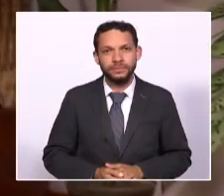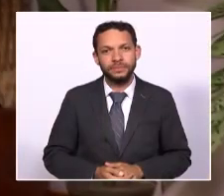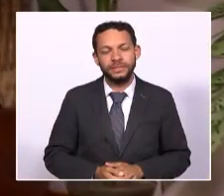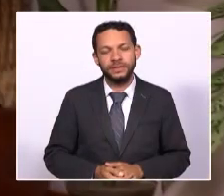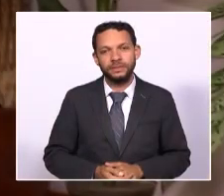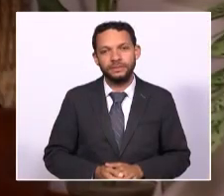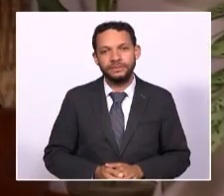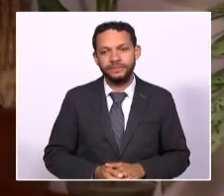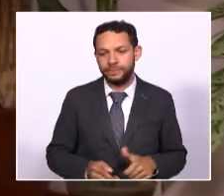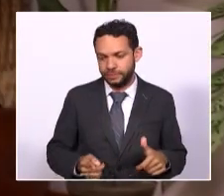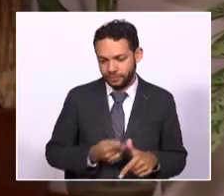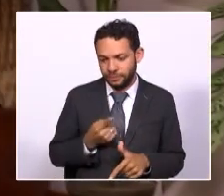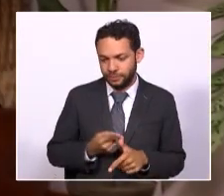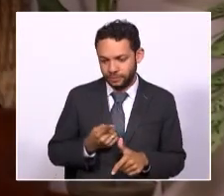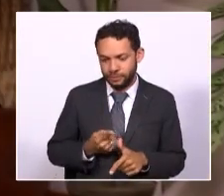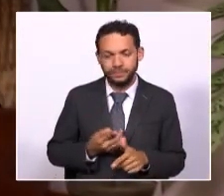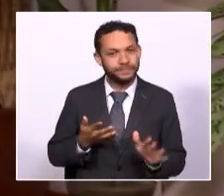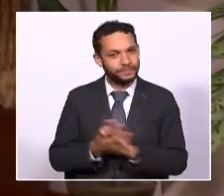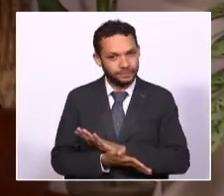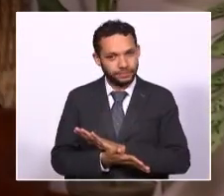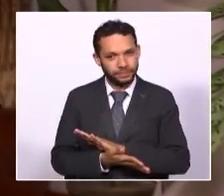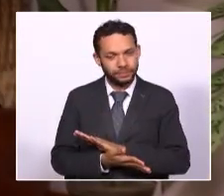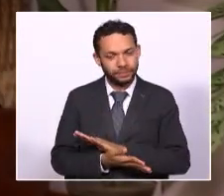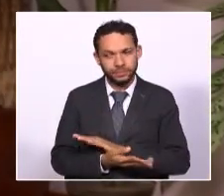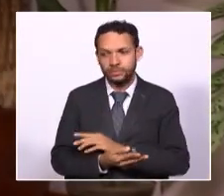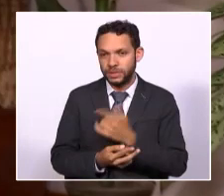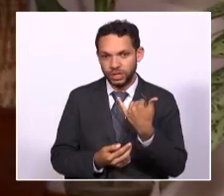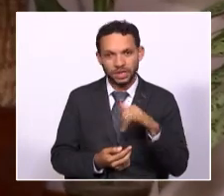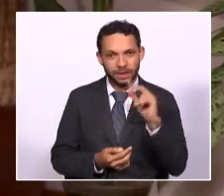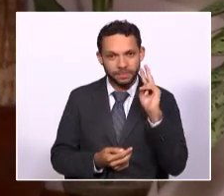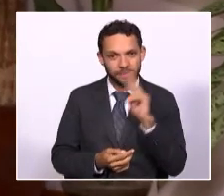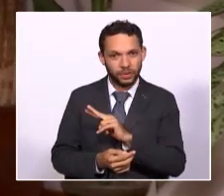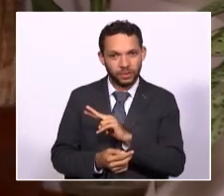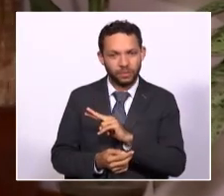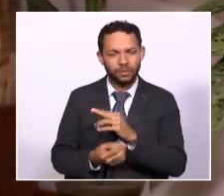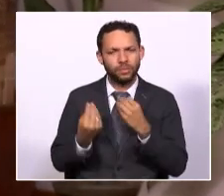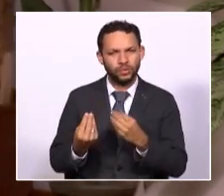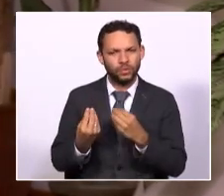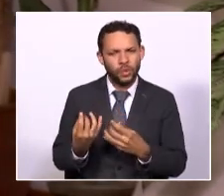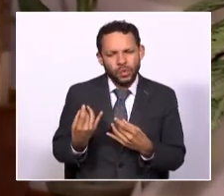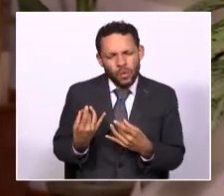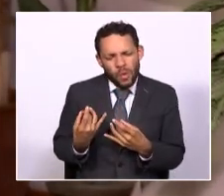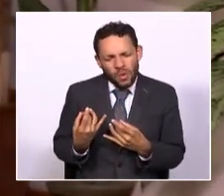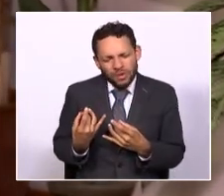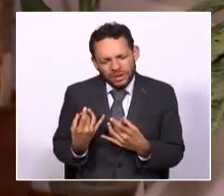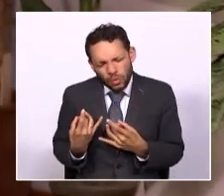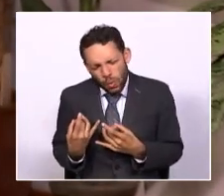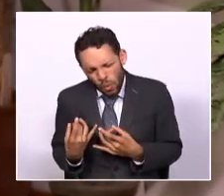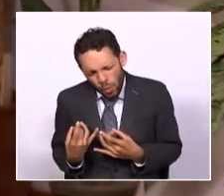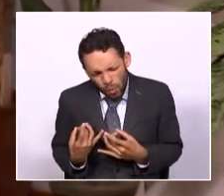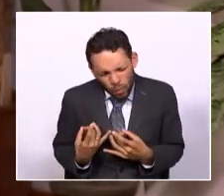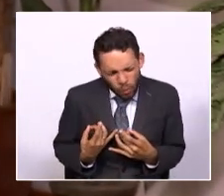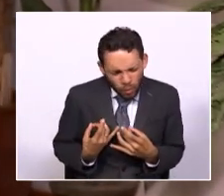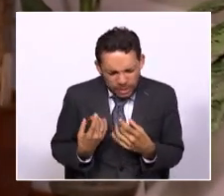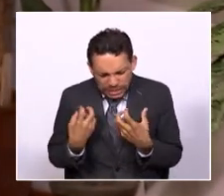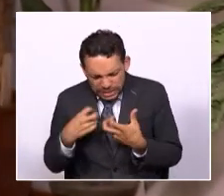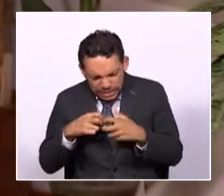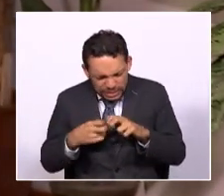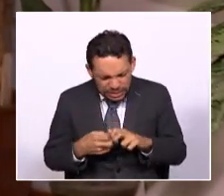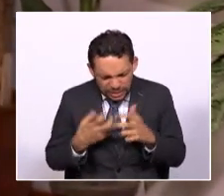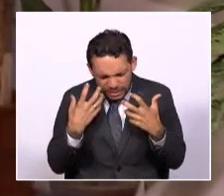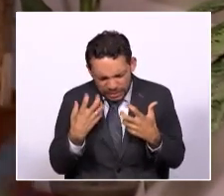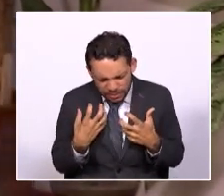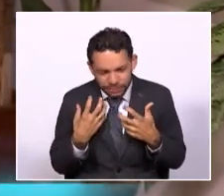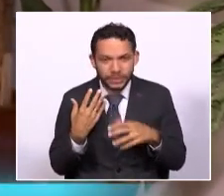Y entonces, ustedes pueden ver todo lo que hay detrás del dolor. Yo insisto mucho en